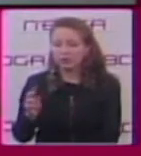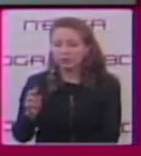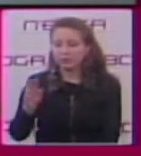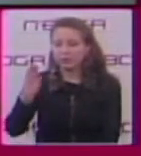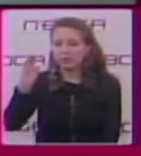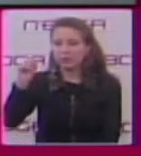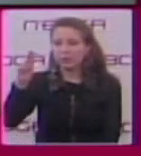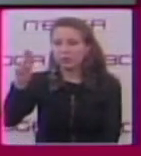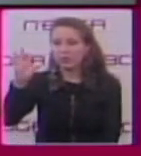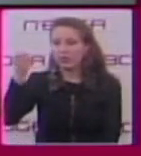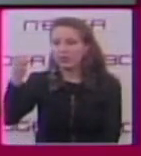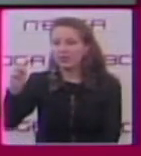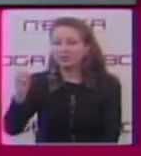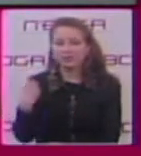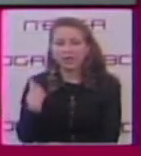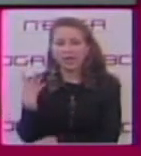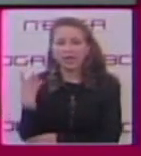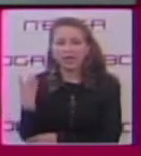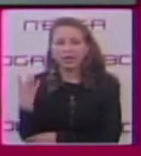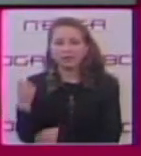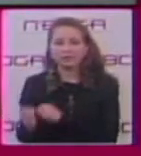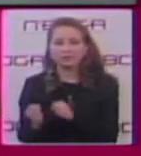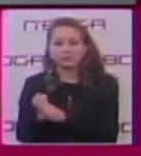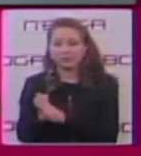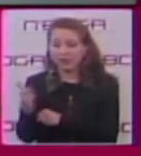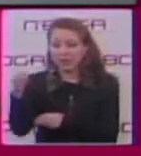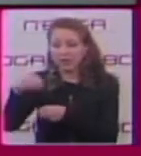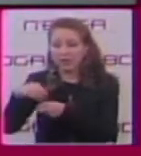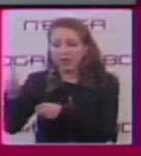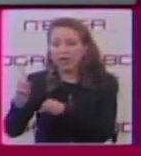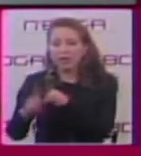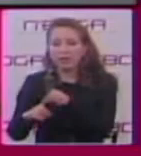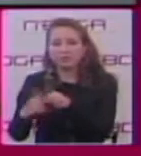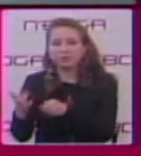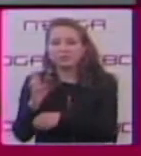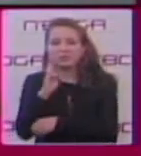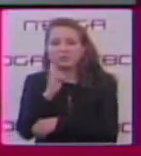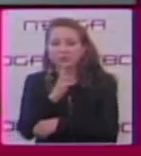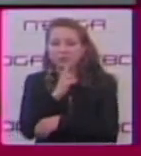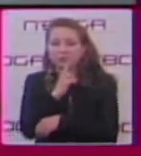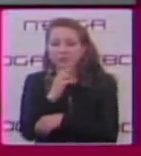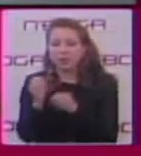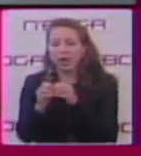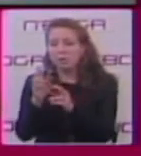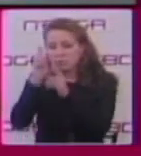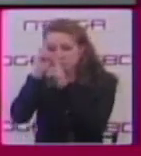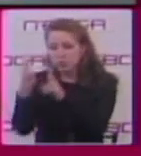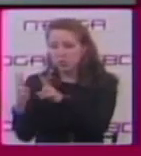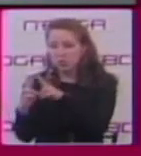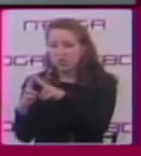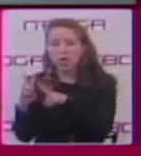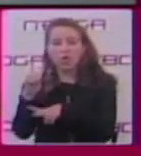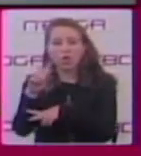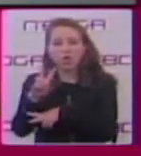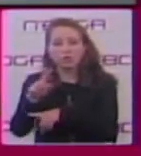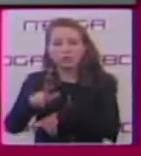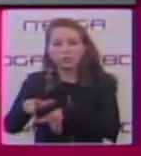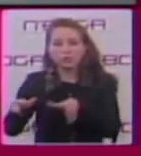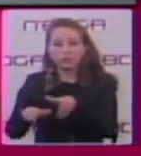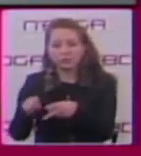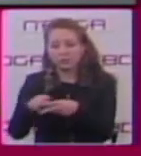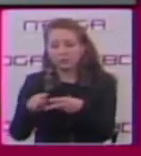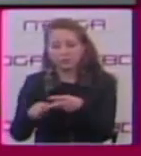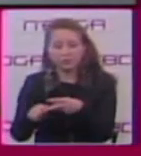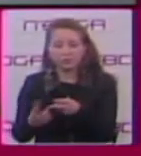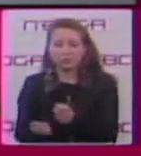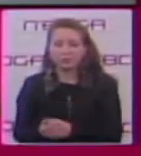de los Cuates lleva 14 años en Quito. Es un restaurante bastante reconocido, y sus dos locales de La Gumbiltagua y